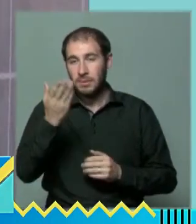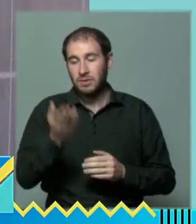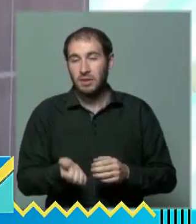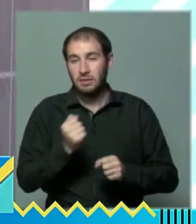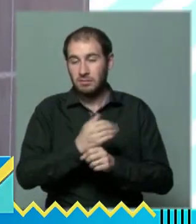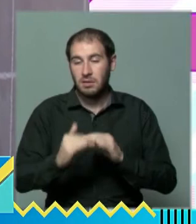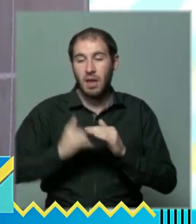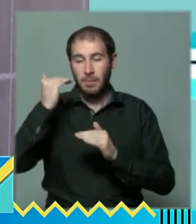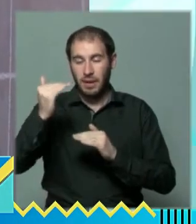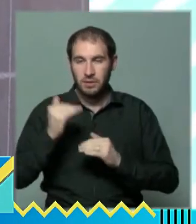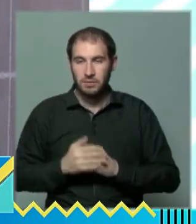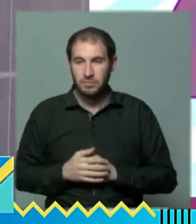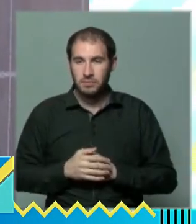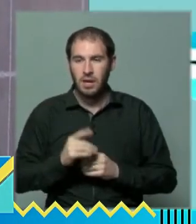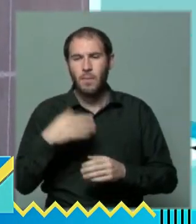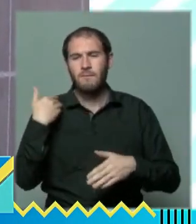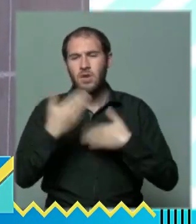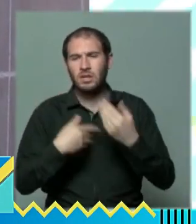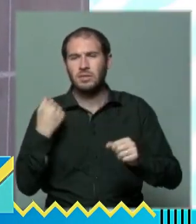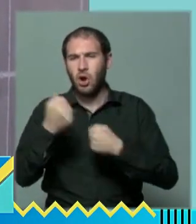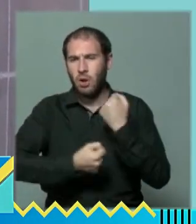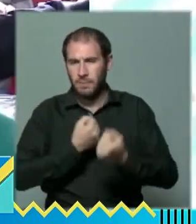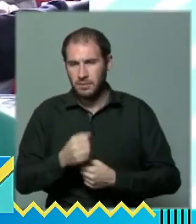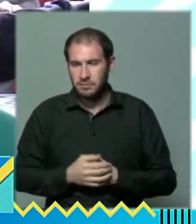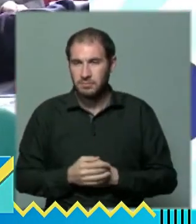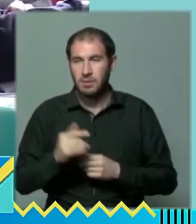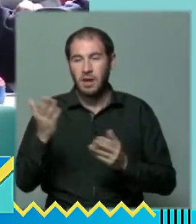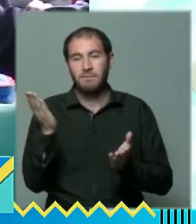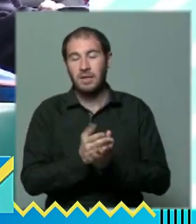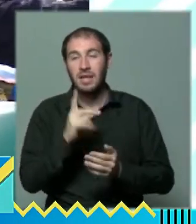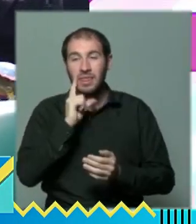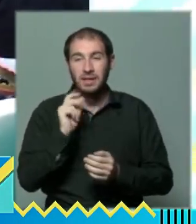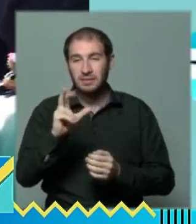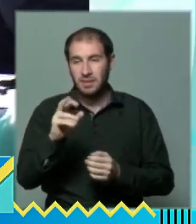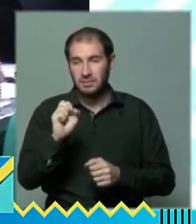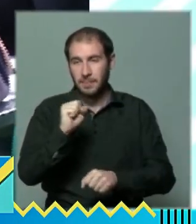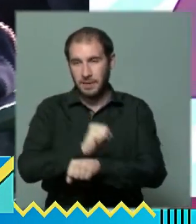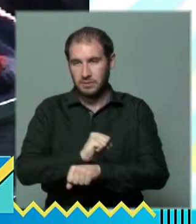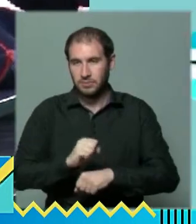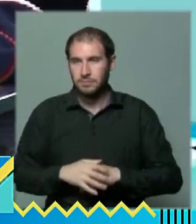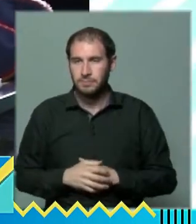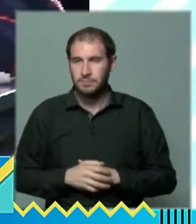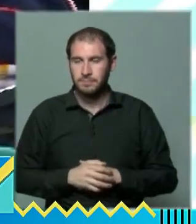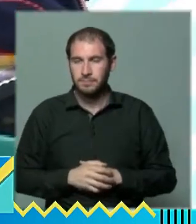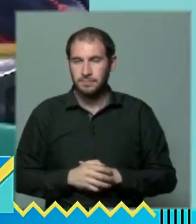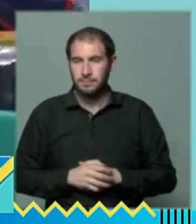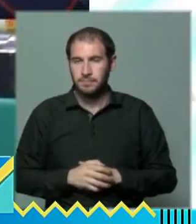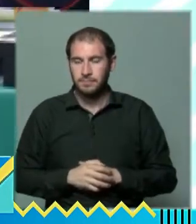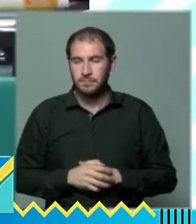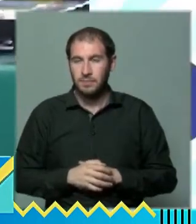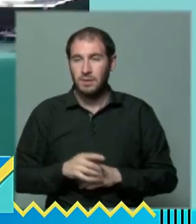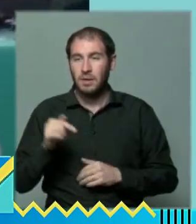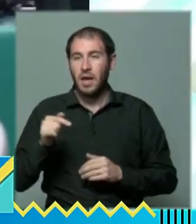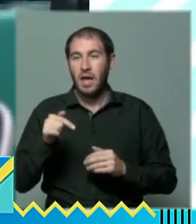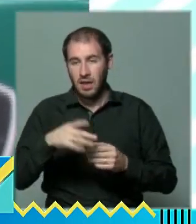de jerarquía cuando es agredido, y en eso la falta es de 30 días de arresto. Así que en